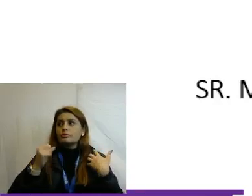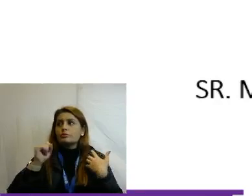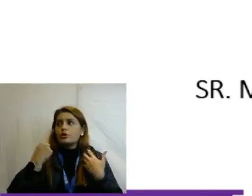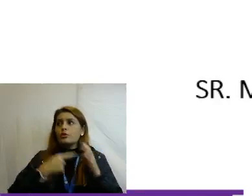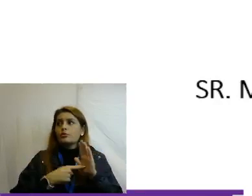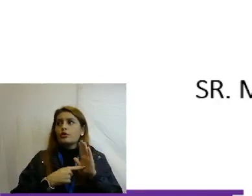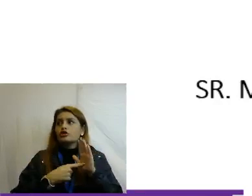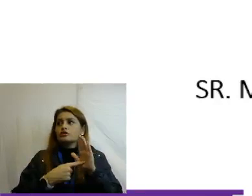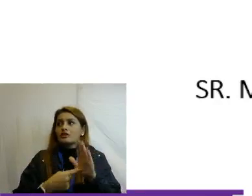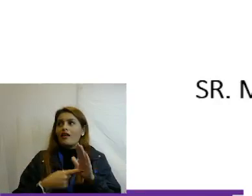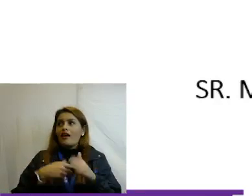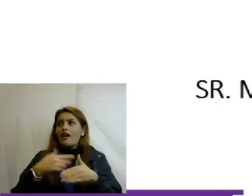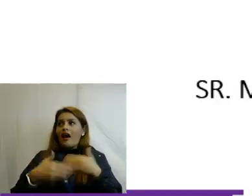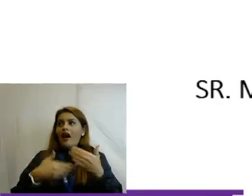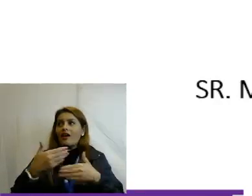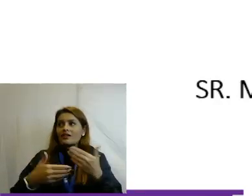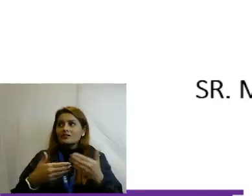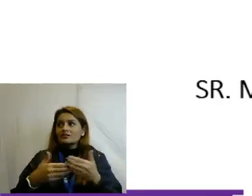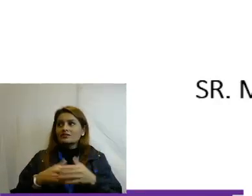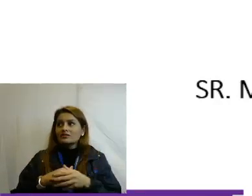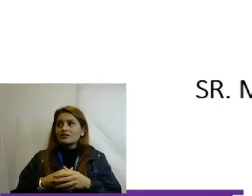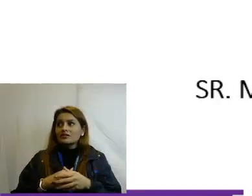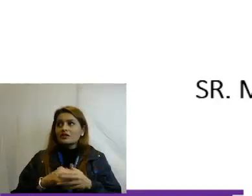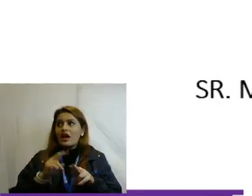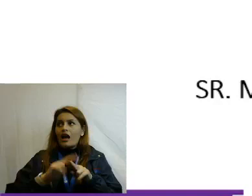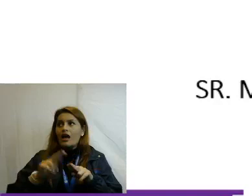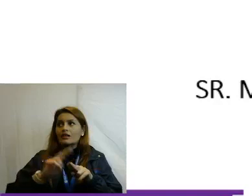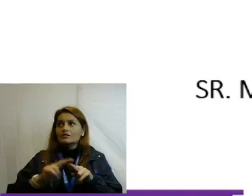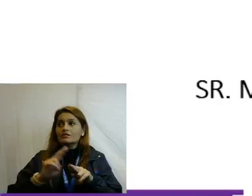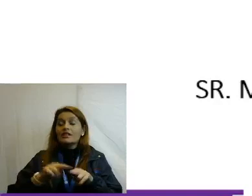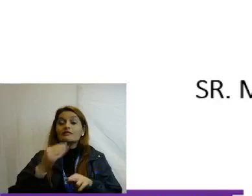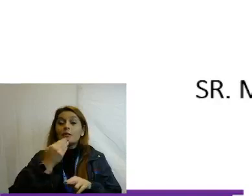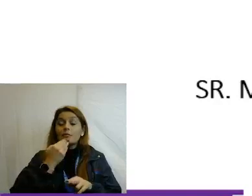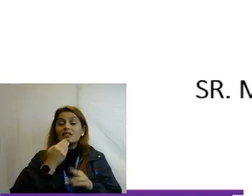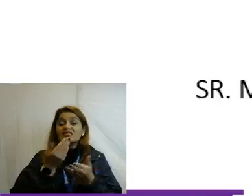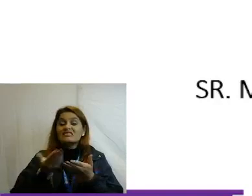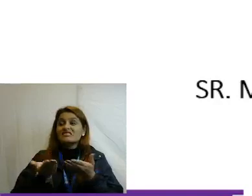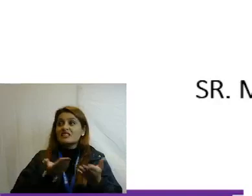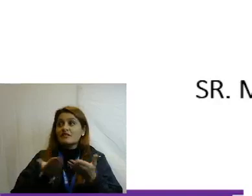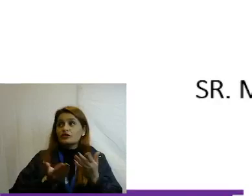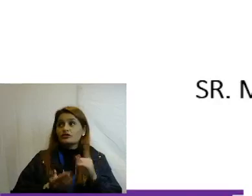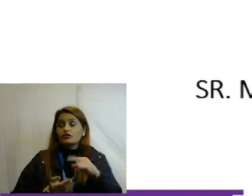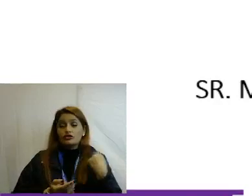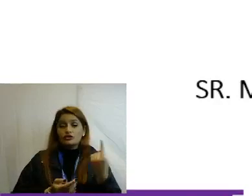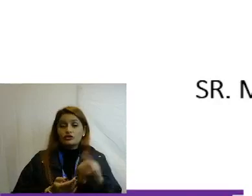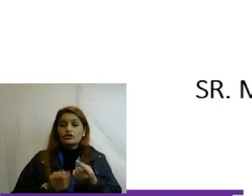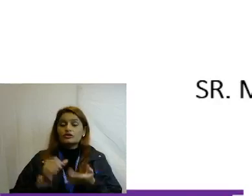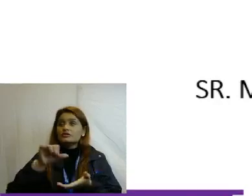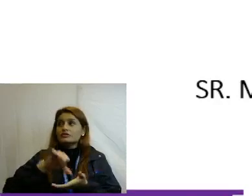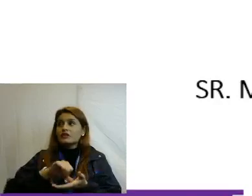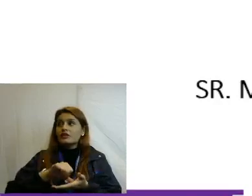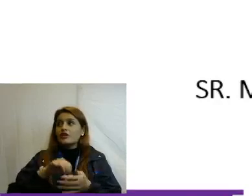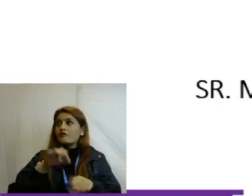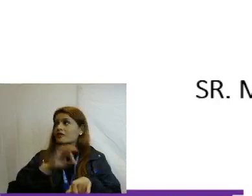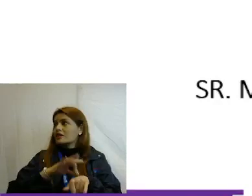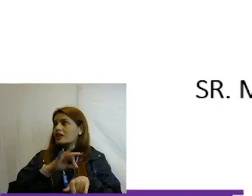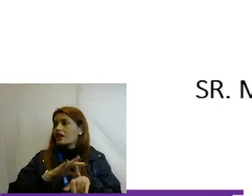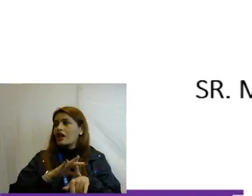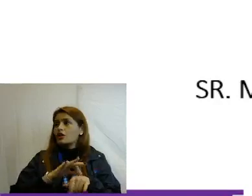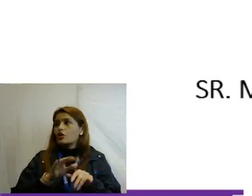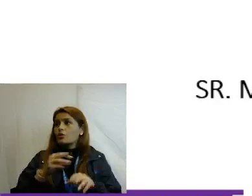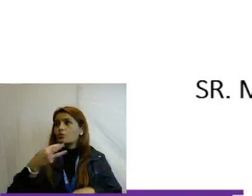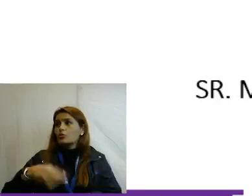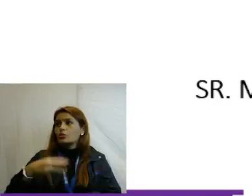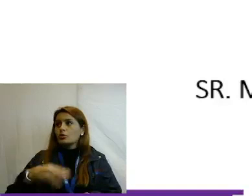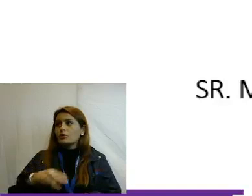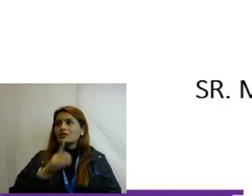los avances del proyecto Subdere que se está ejecutando y también de los servicios que presenta el Centro Veterinario Municipal. El proyecto